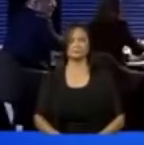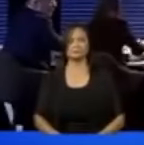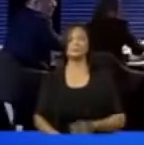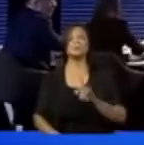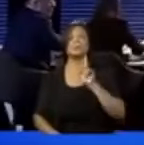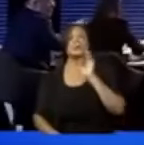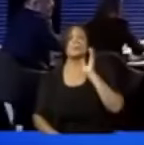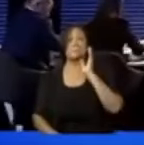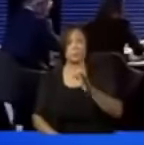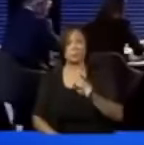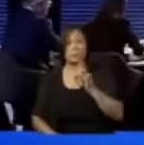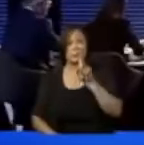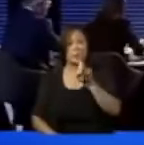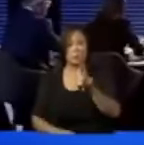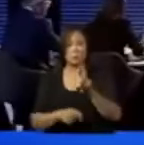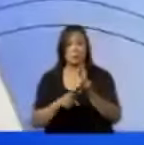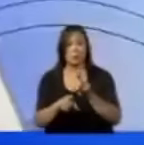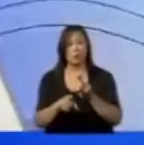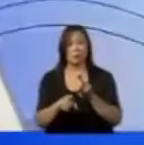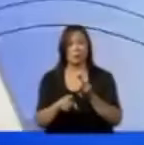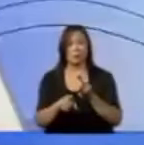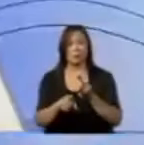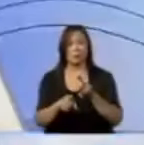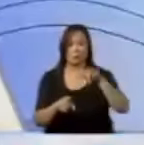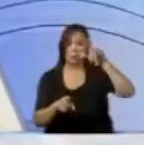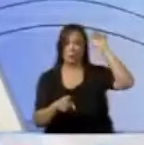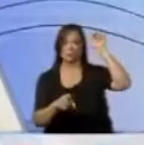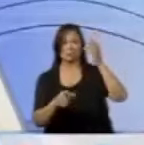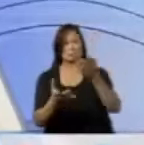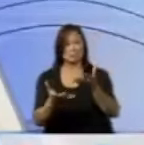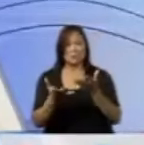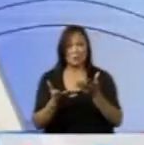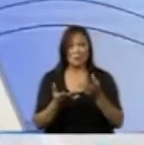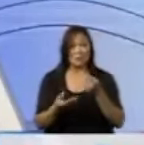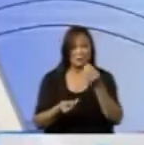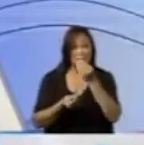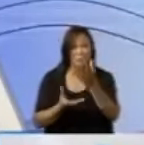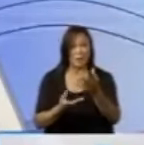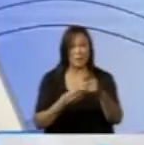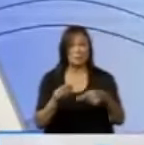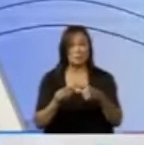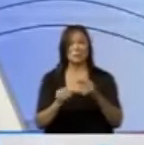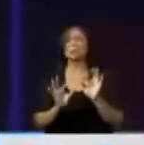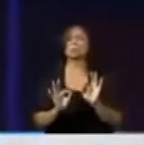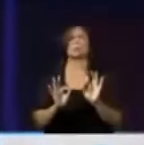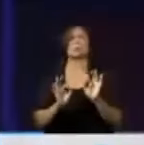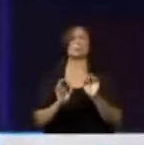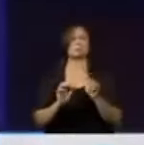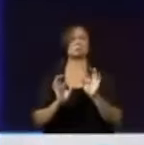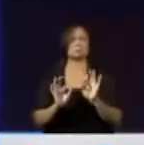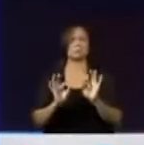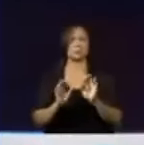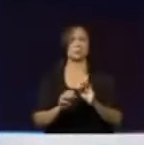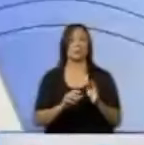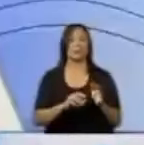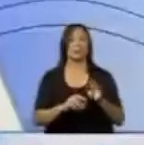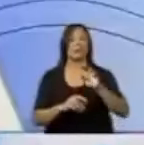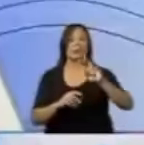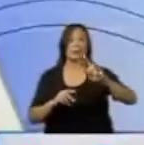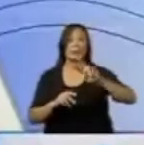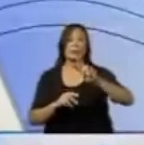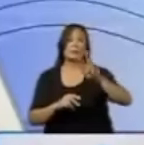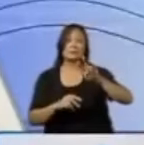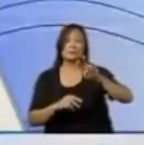Próxima pregunta. Vamos con la próxima pregunta. Candidato Abinader, ¿usted quería decir algo sobre esto? No, está bien. Ya tenemos. Continuamos con el siguiente